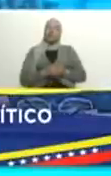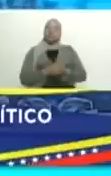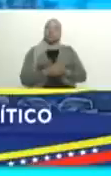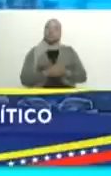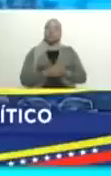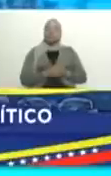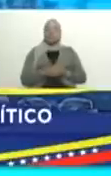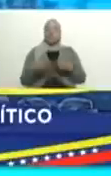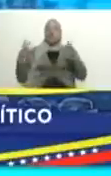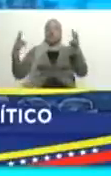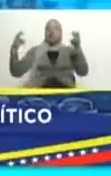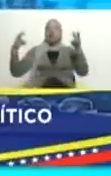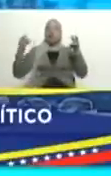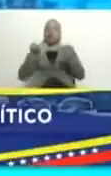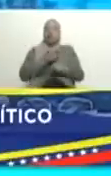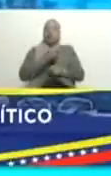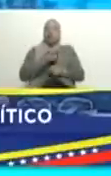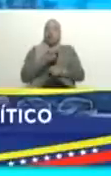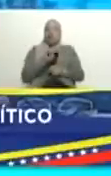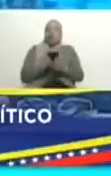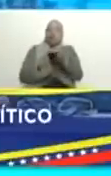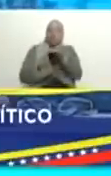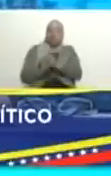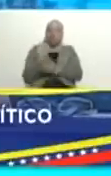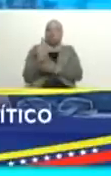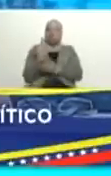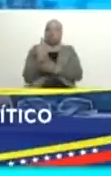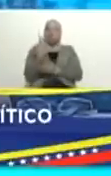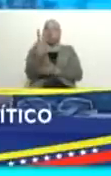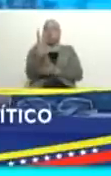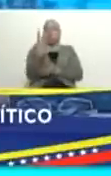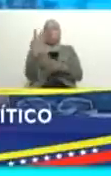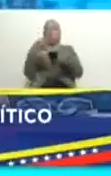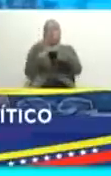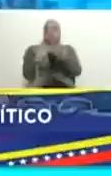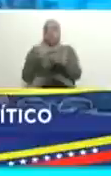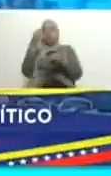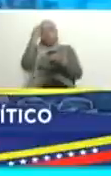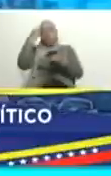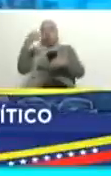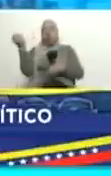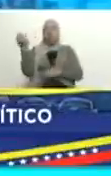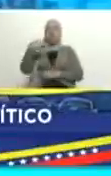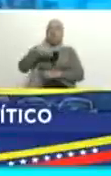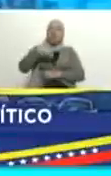Una nueva identidad ha surgido. Y yo he hablado de cuatro consensos y hoy quiero agregar una.